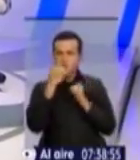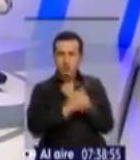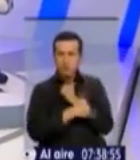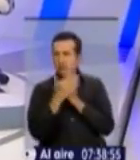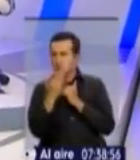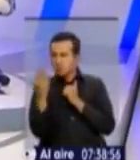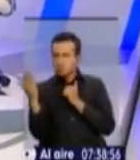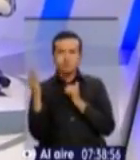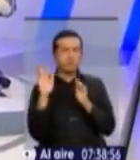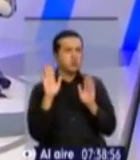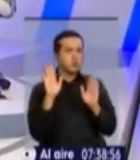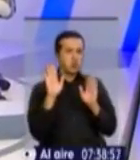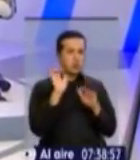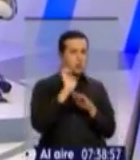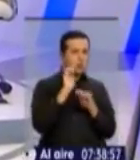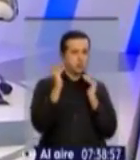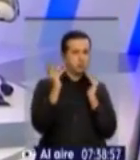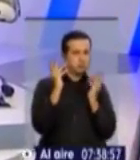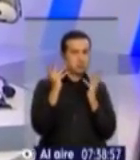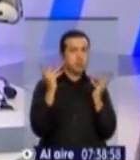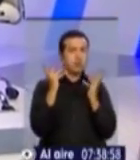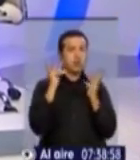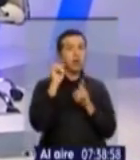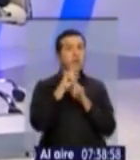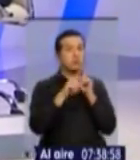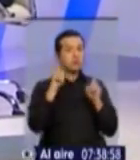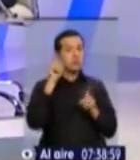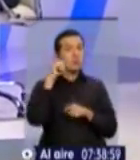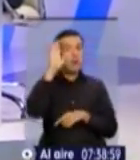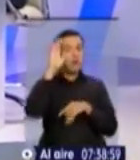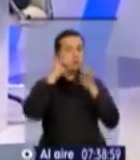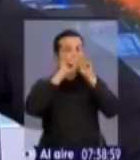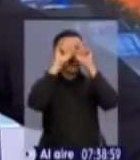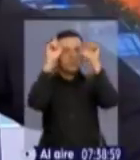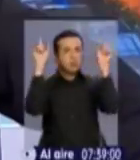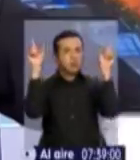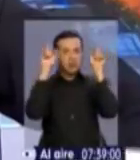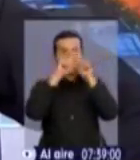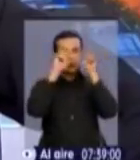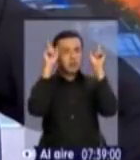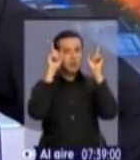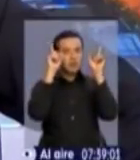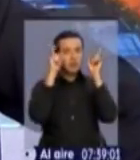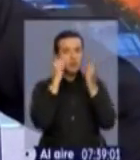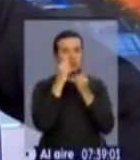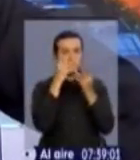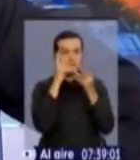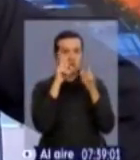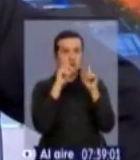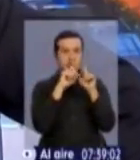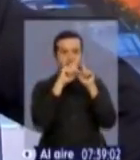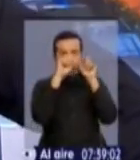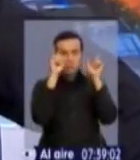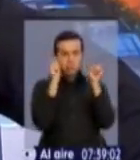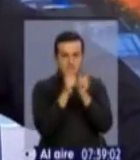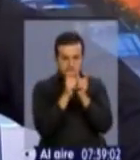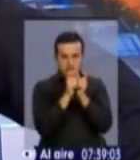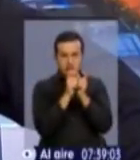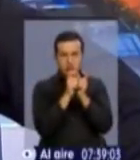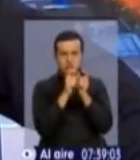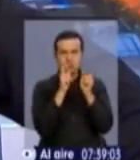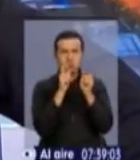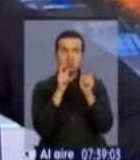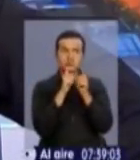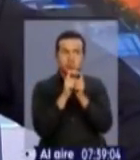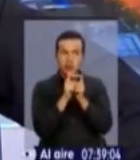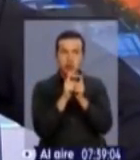medidas hubo una reacción sobre todo en el sector empresarial de los medianos para arriba realmente pero esto genera un